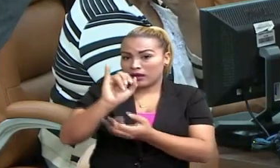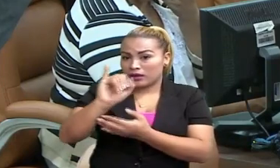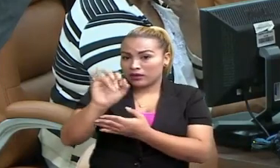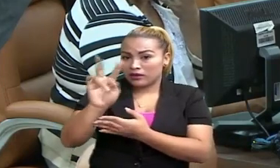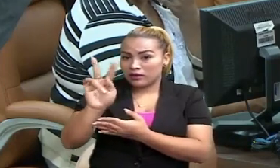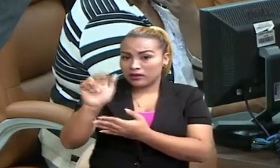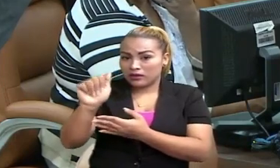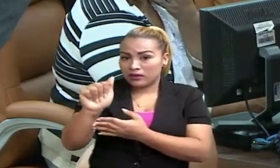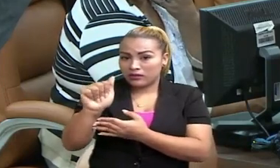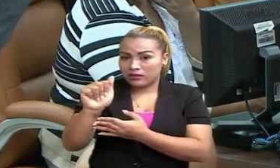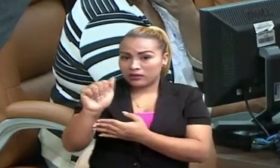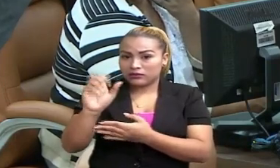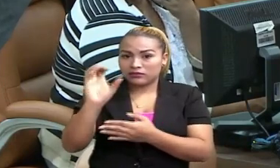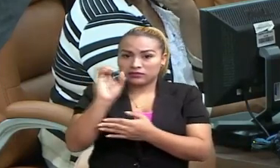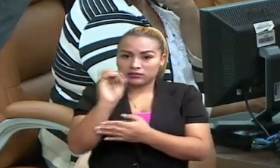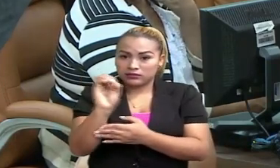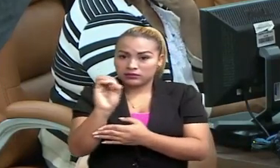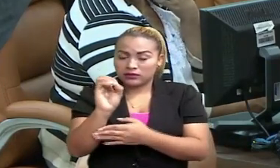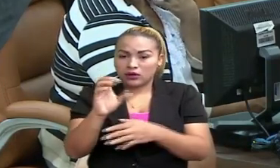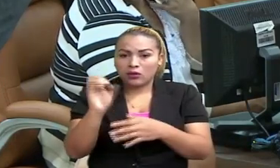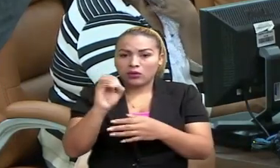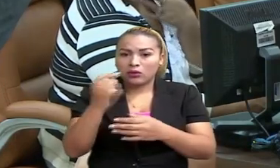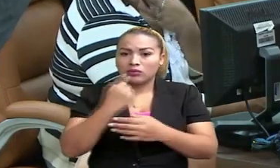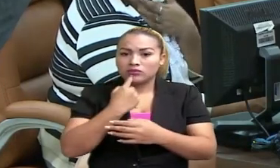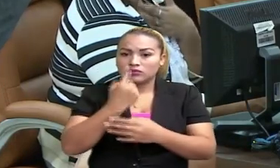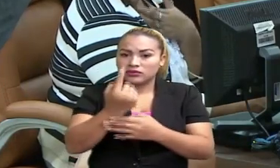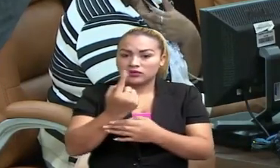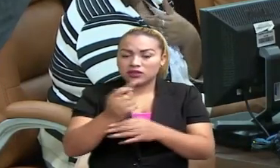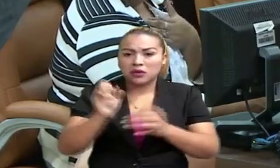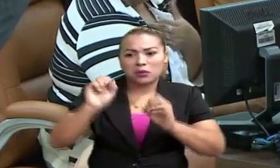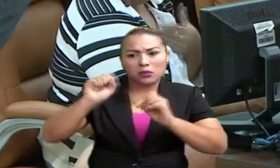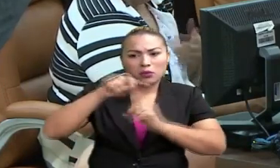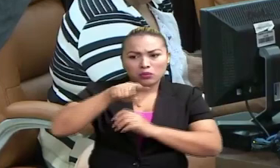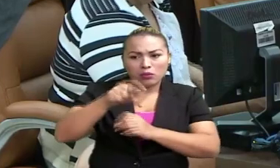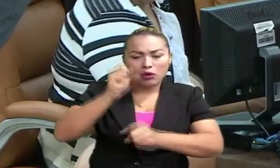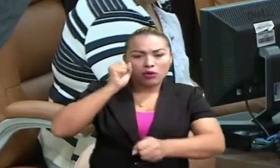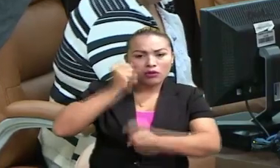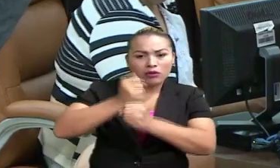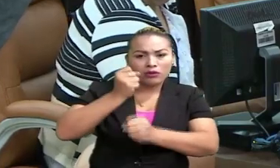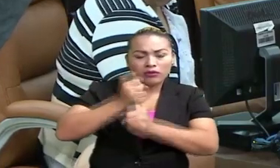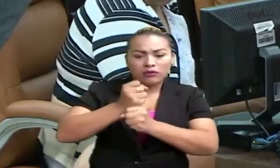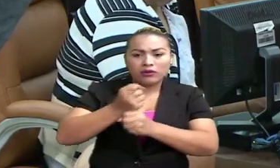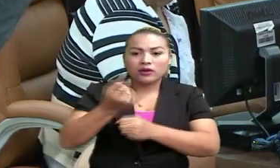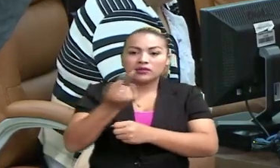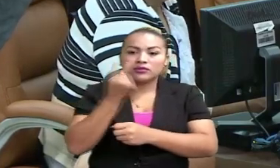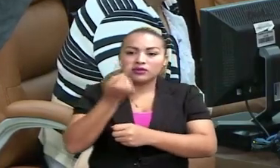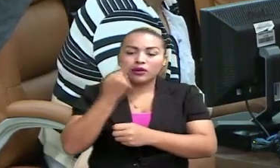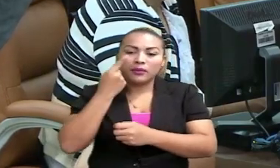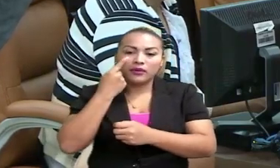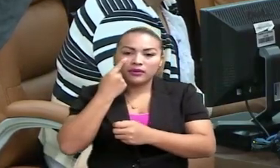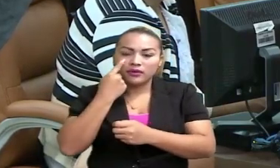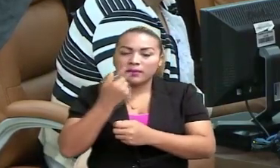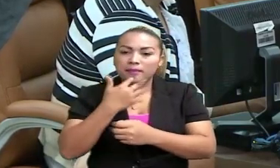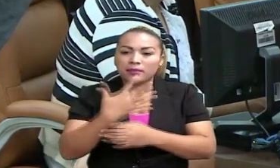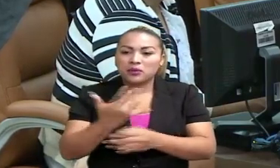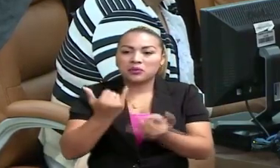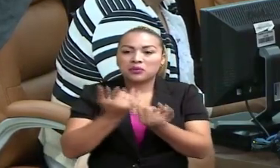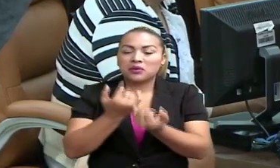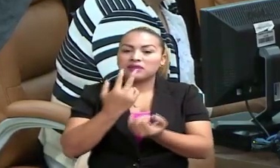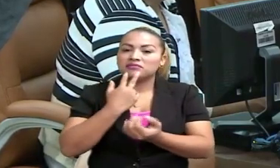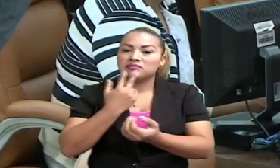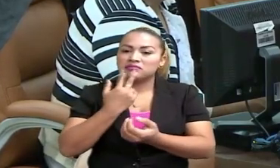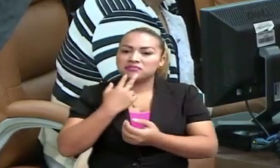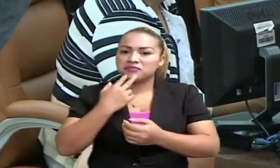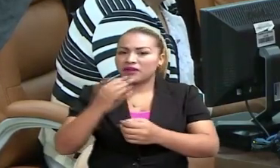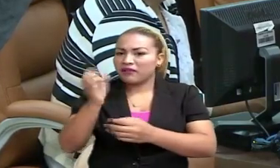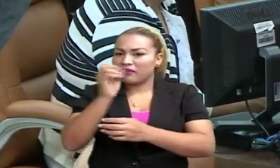Que me vengas a decir que vos estás trabajando para que te miren porque no estás ganando un centavo y entonces